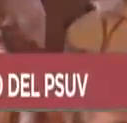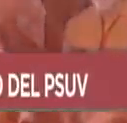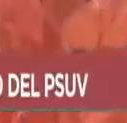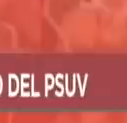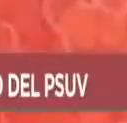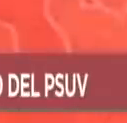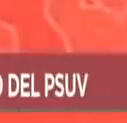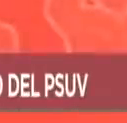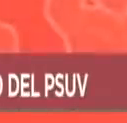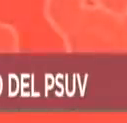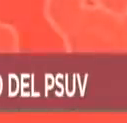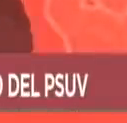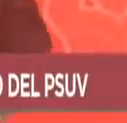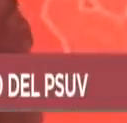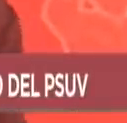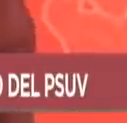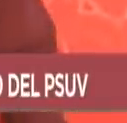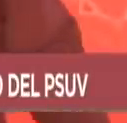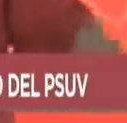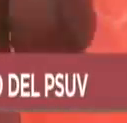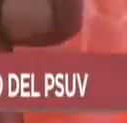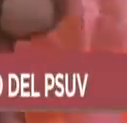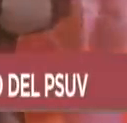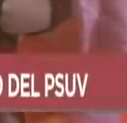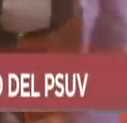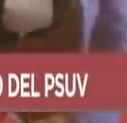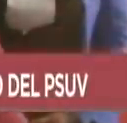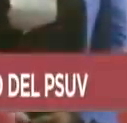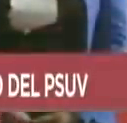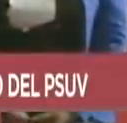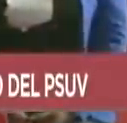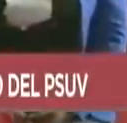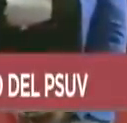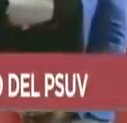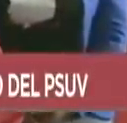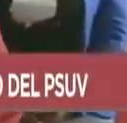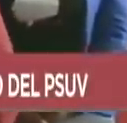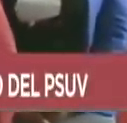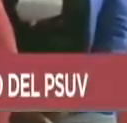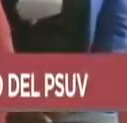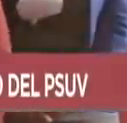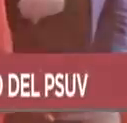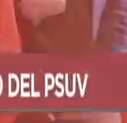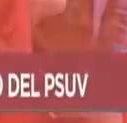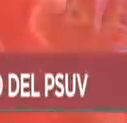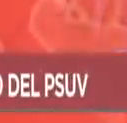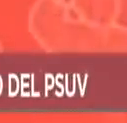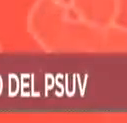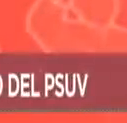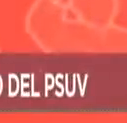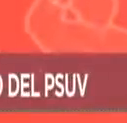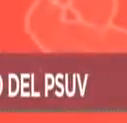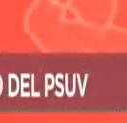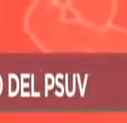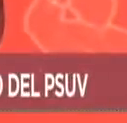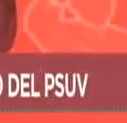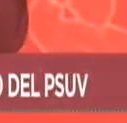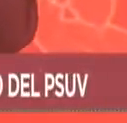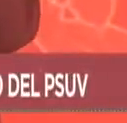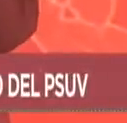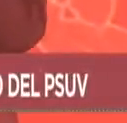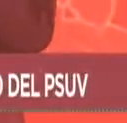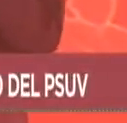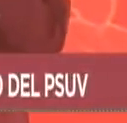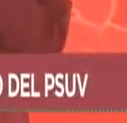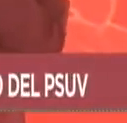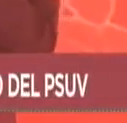a la corona española, ¿quién carajo los echó del continente? Nadie nos va a robar a nuestro Esequibo, men. Caerán